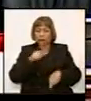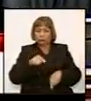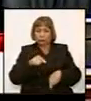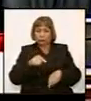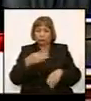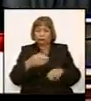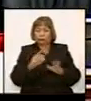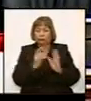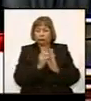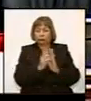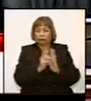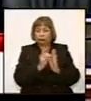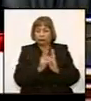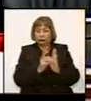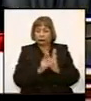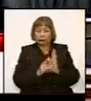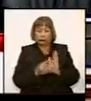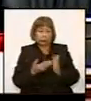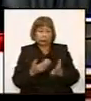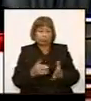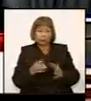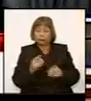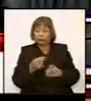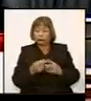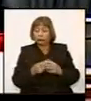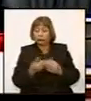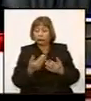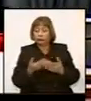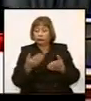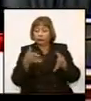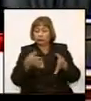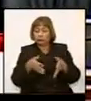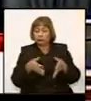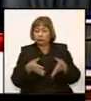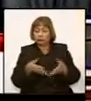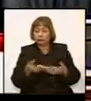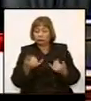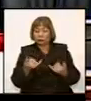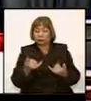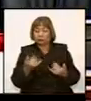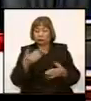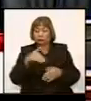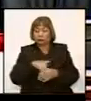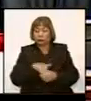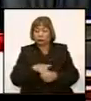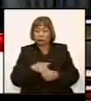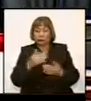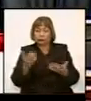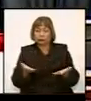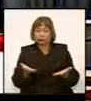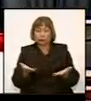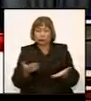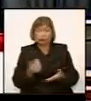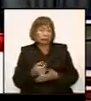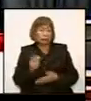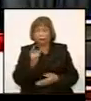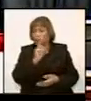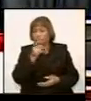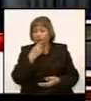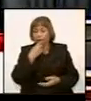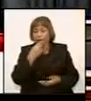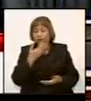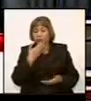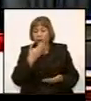el dictamen. Así que en un primer momento estuvo, pero lo que estamos votando en este instante no está. Así